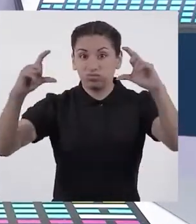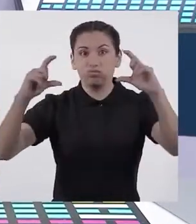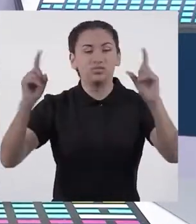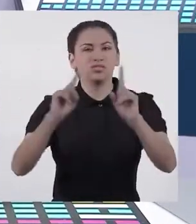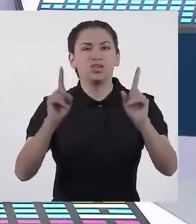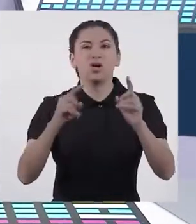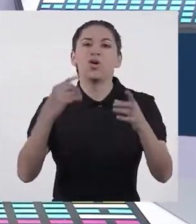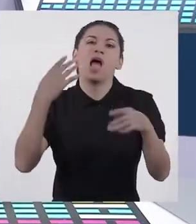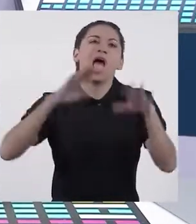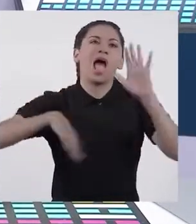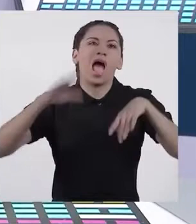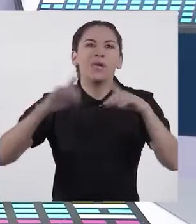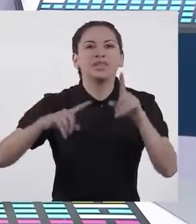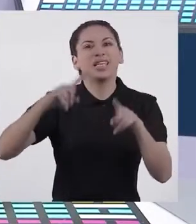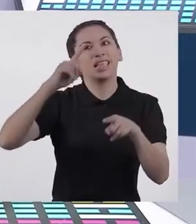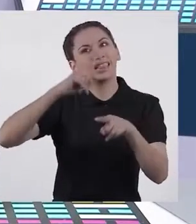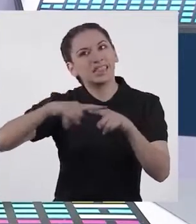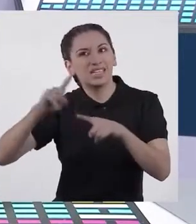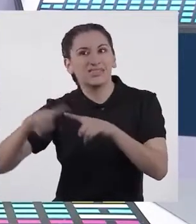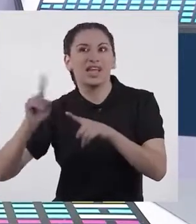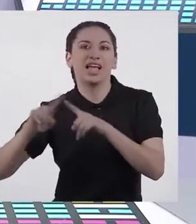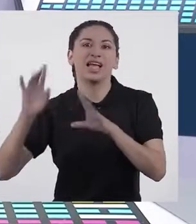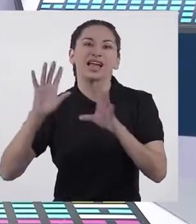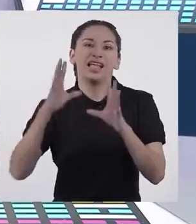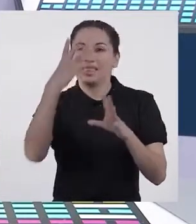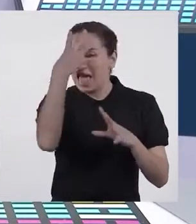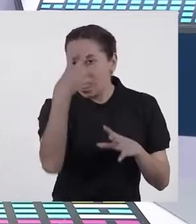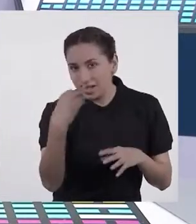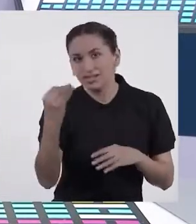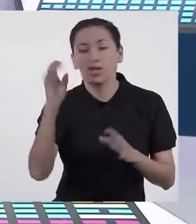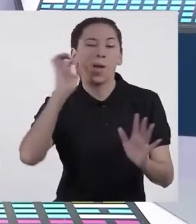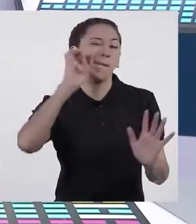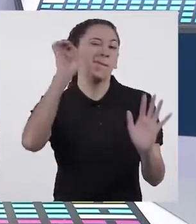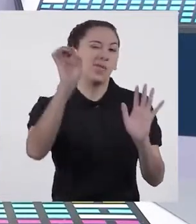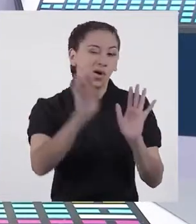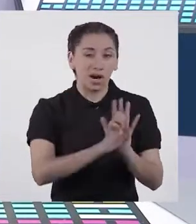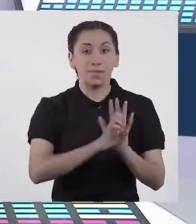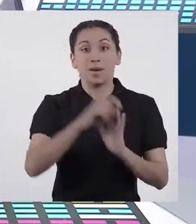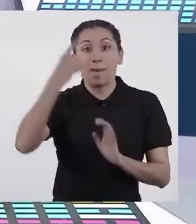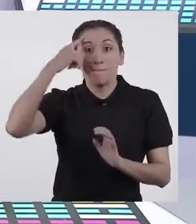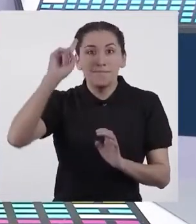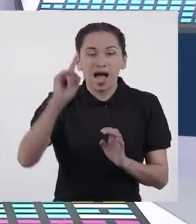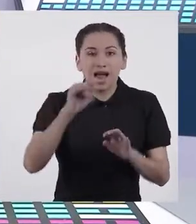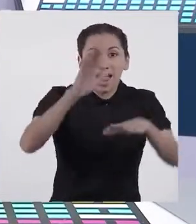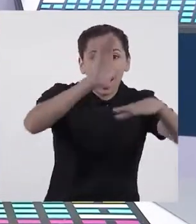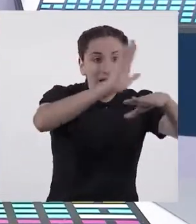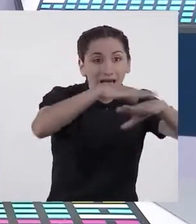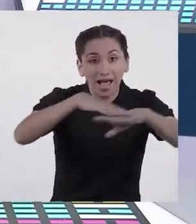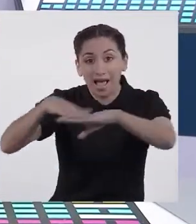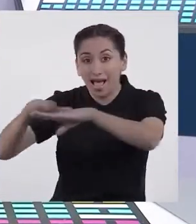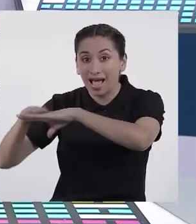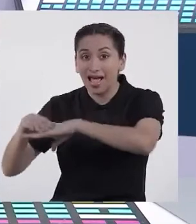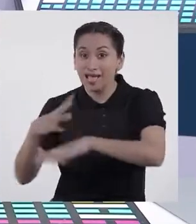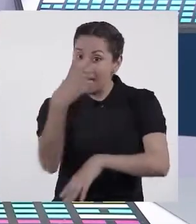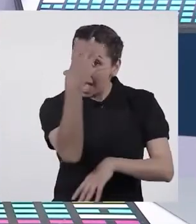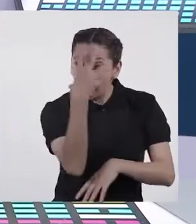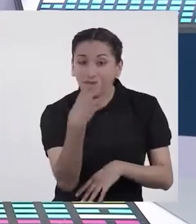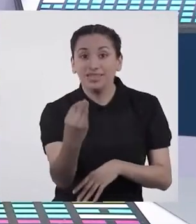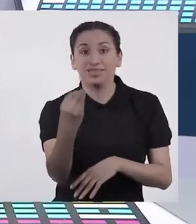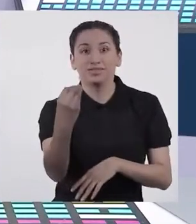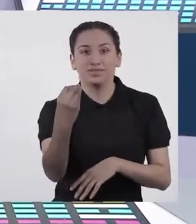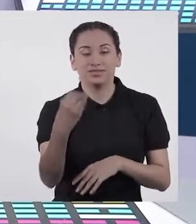que se ponen con diversas finalidades. Por ejemplo, para llamar la atención,